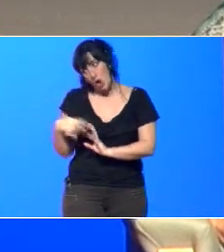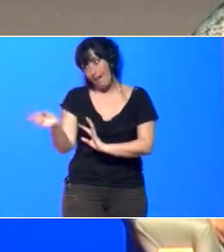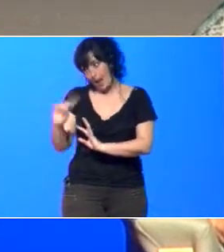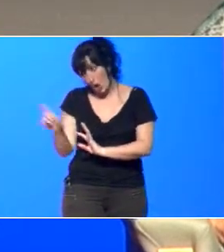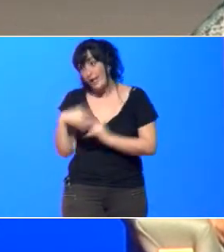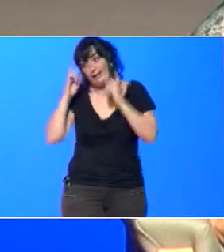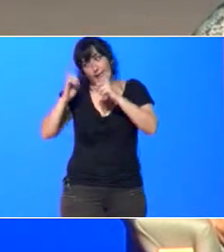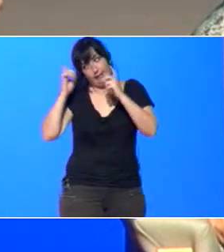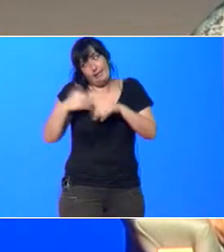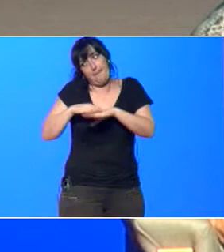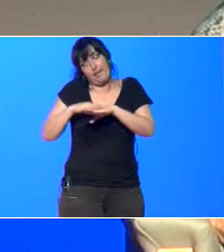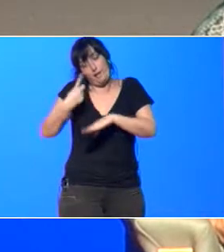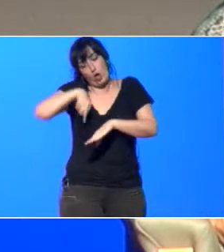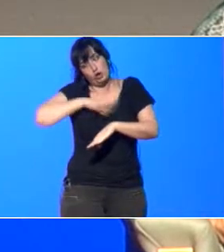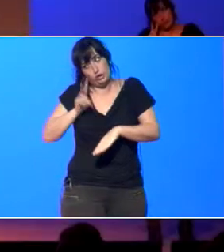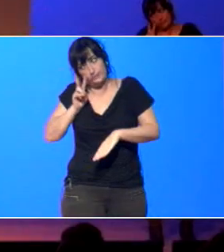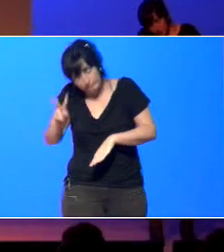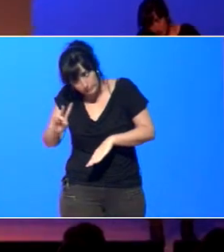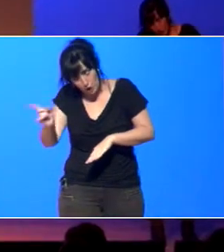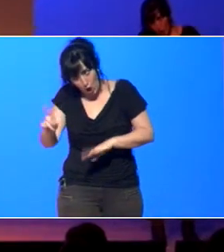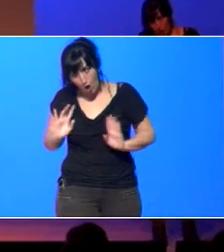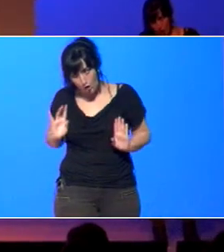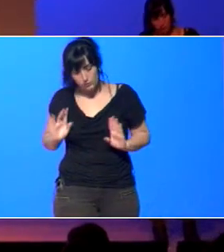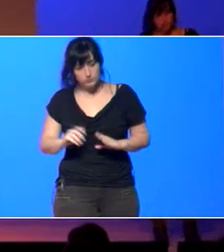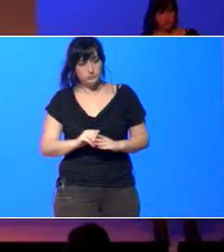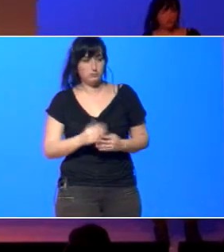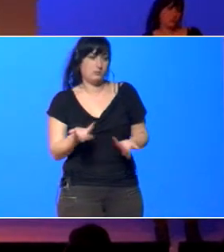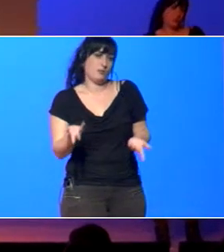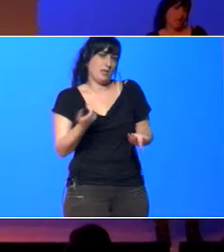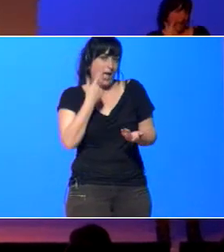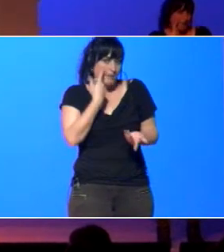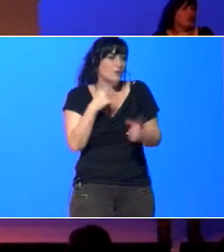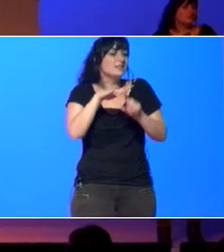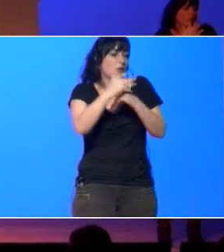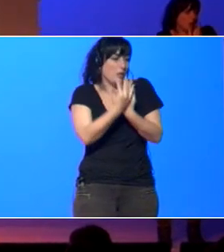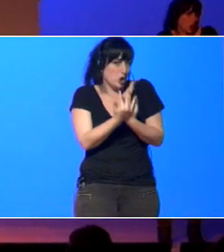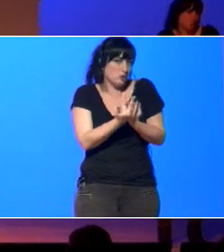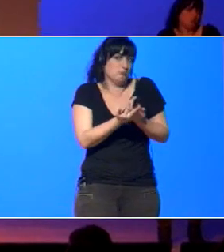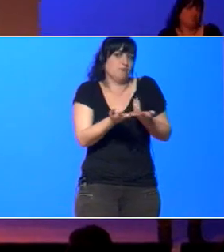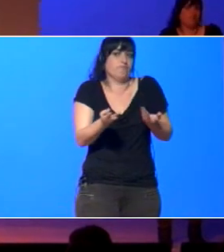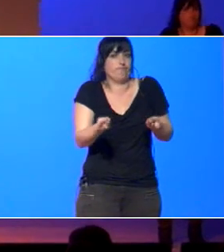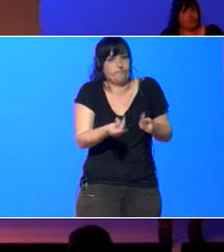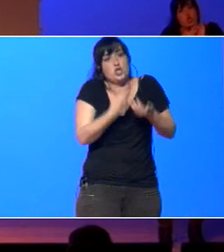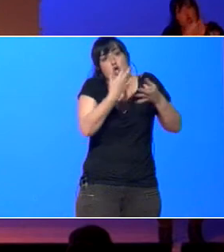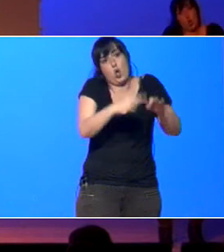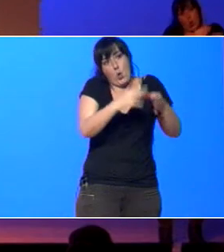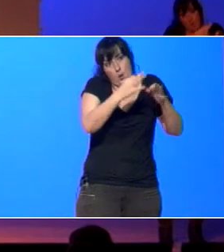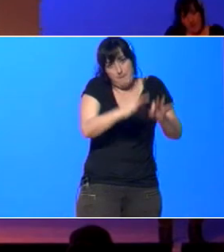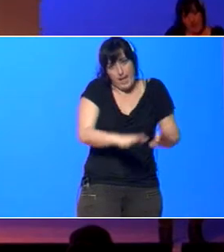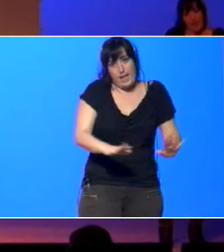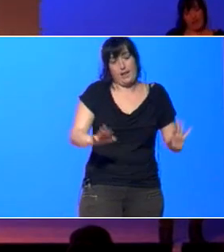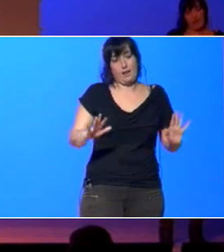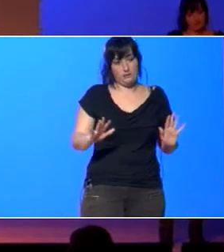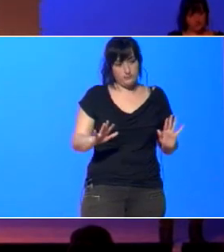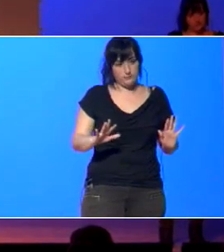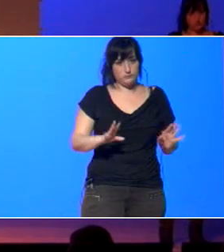propio de una situación razonable. Y hacer tabla rasa, sobre todo,